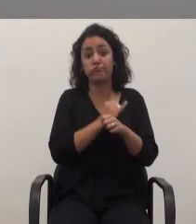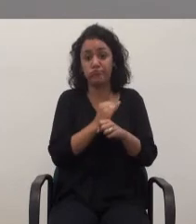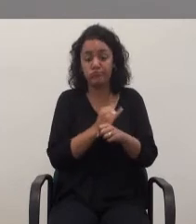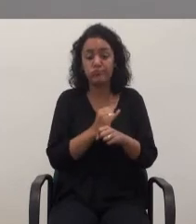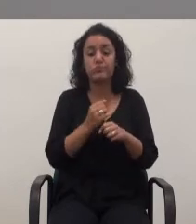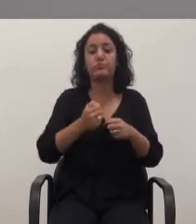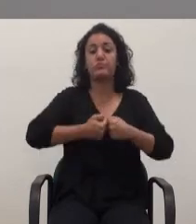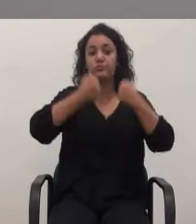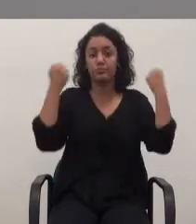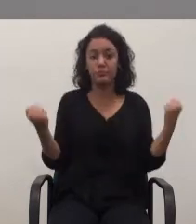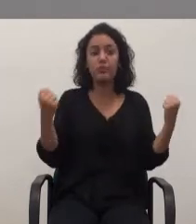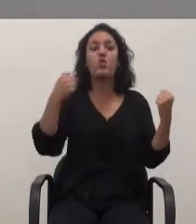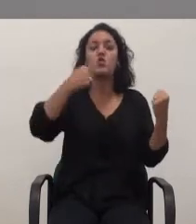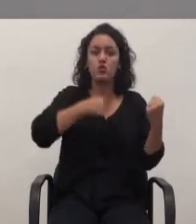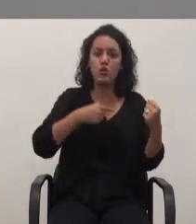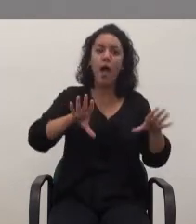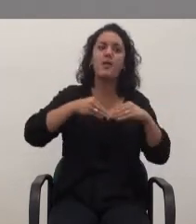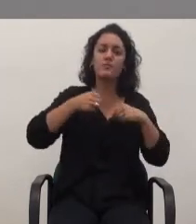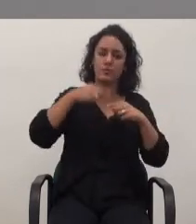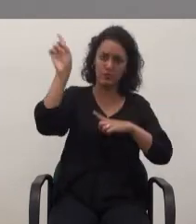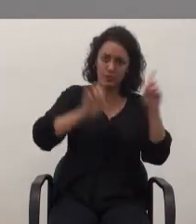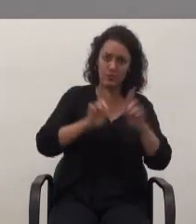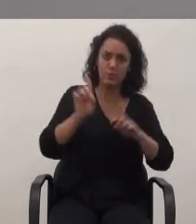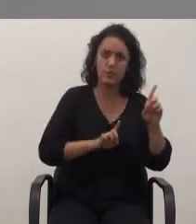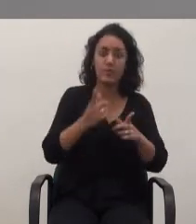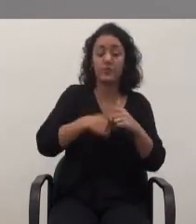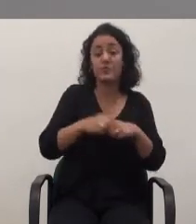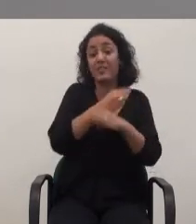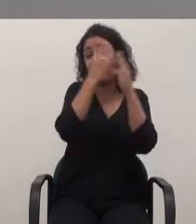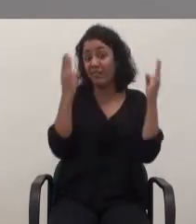clave universitaria. Y comento algunas cosas en términos generales.